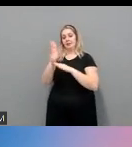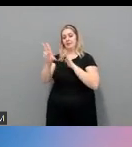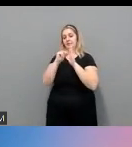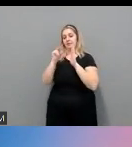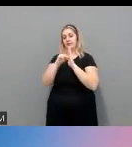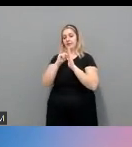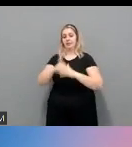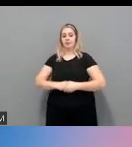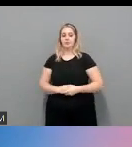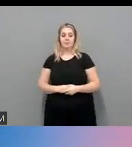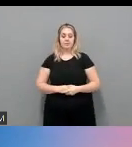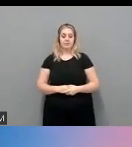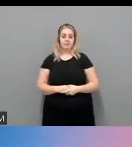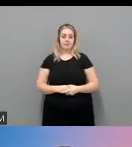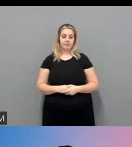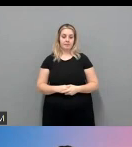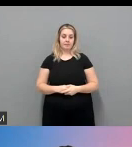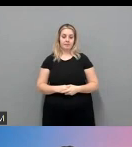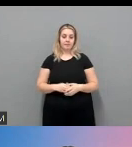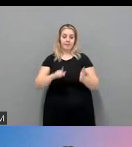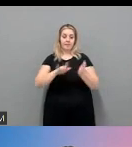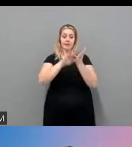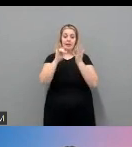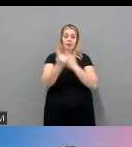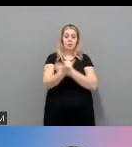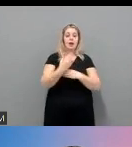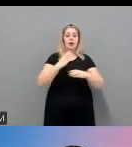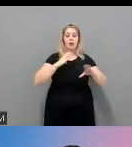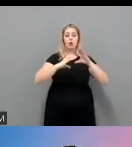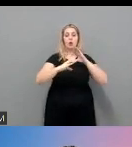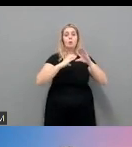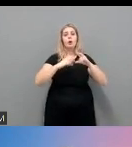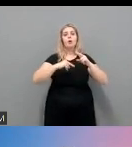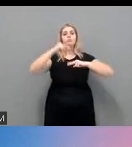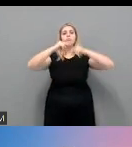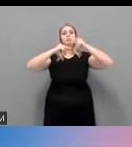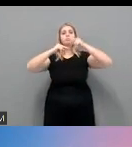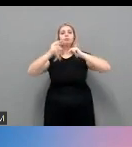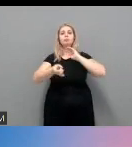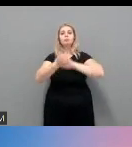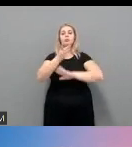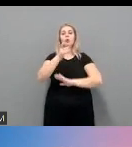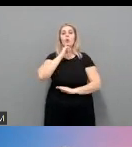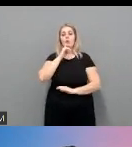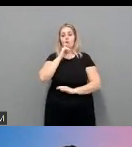vídeo. El lenguaje y la comunicación se construyen